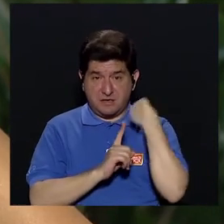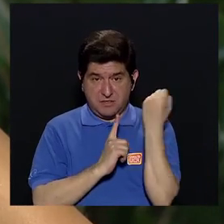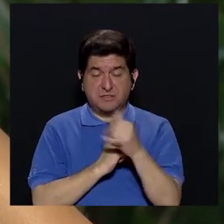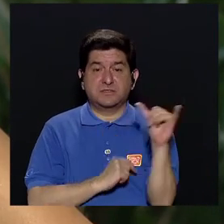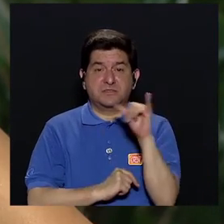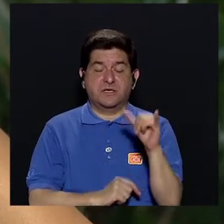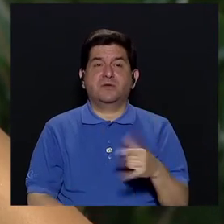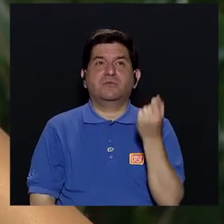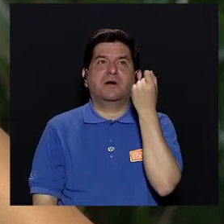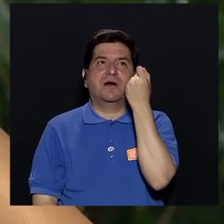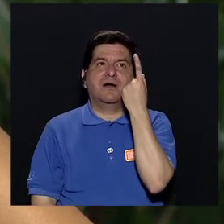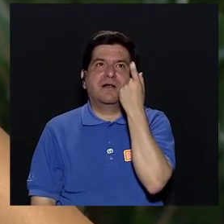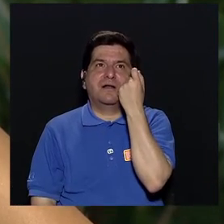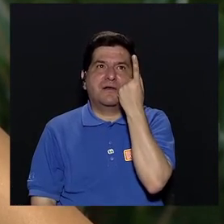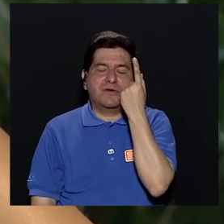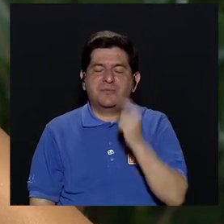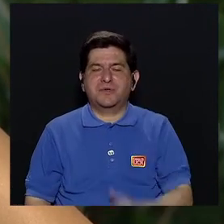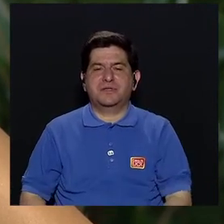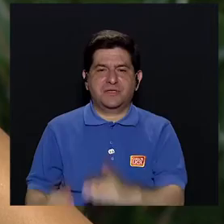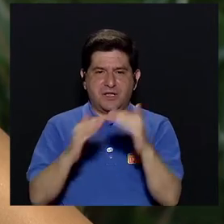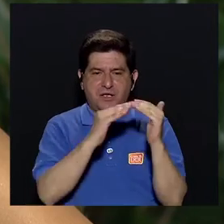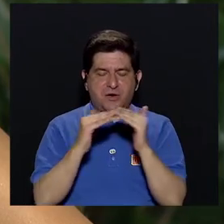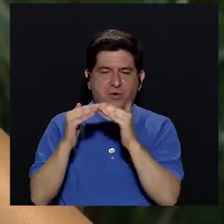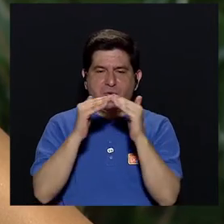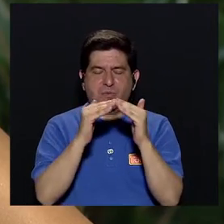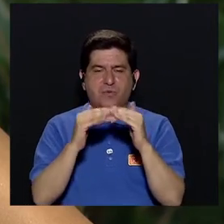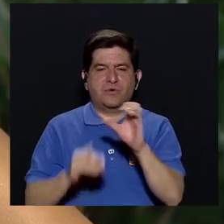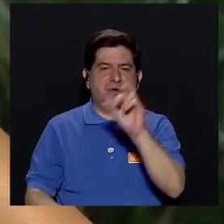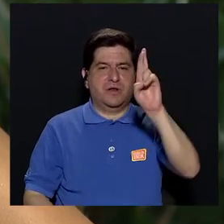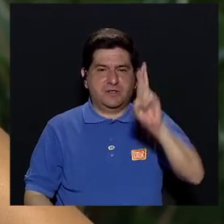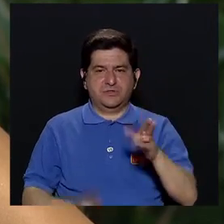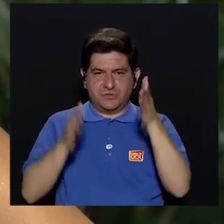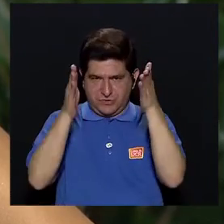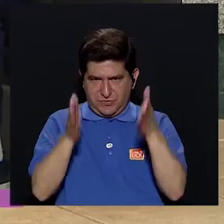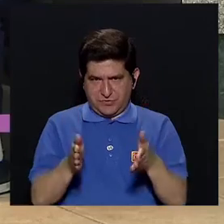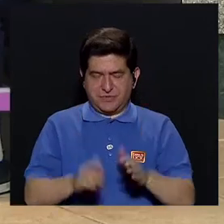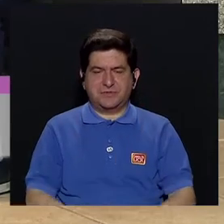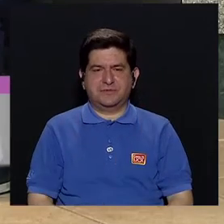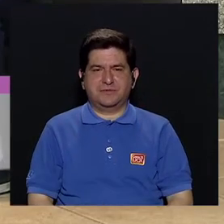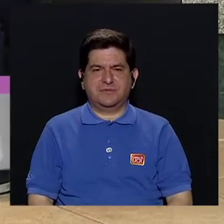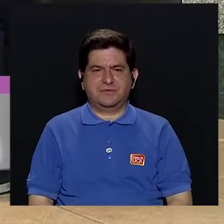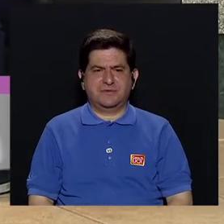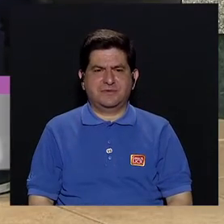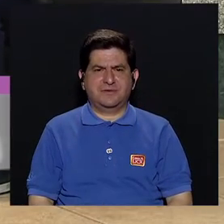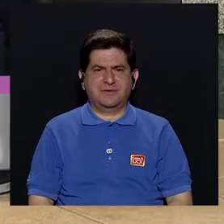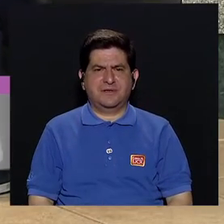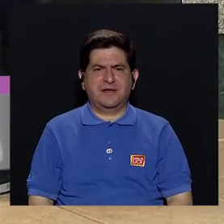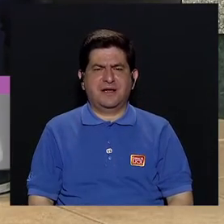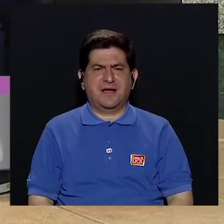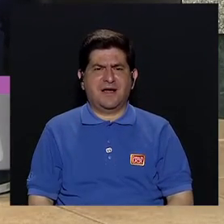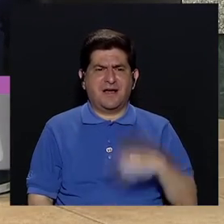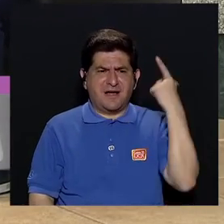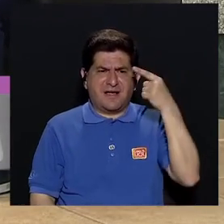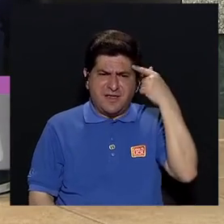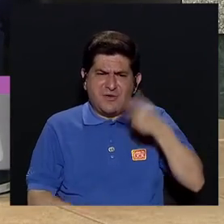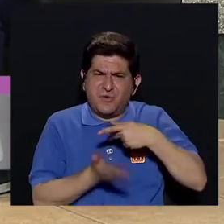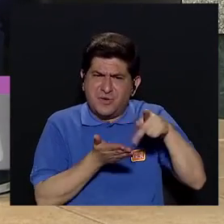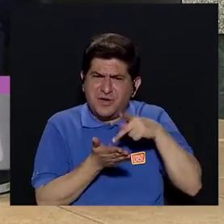aspecto también para que me entiendan, pues, la población costarricense, de que cómo pueden hacer para que el Estado se las